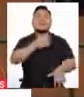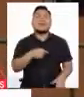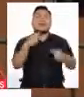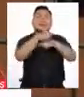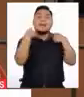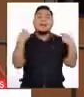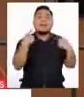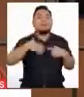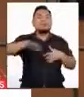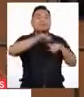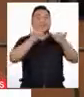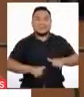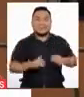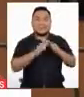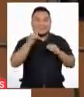marzo.